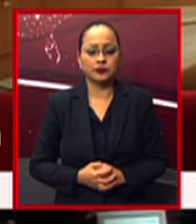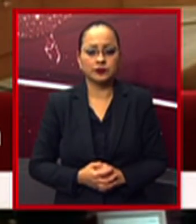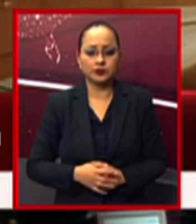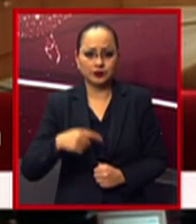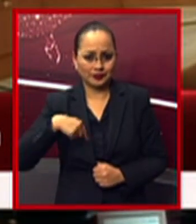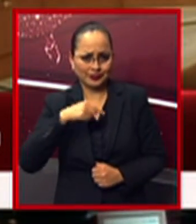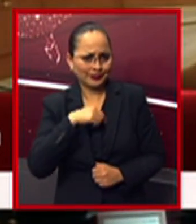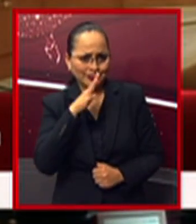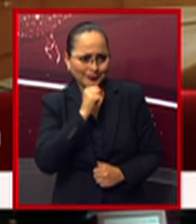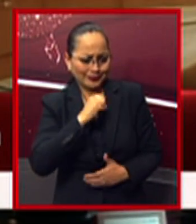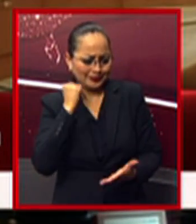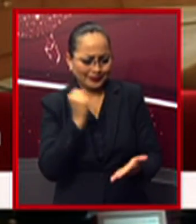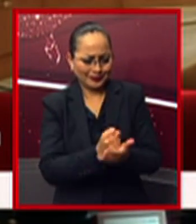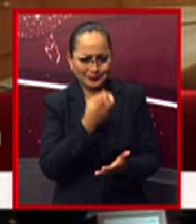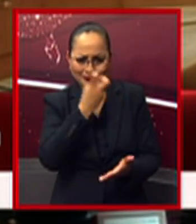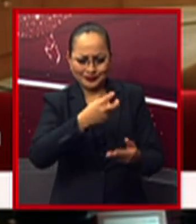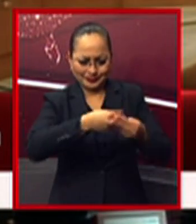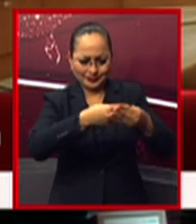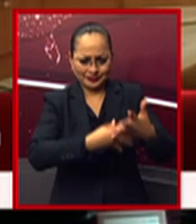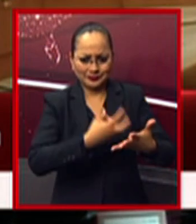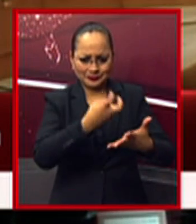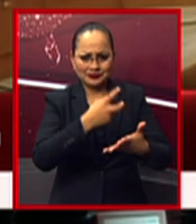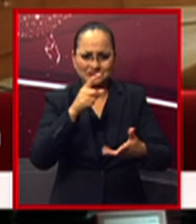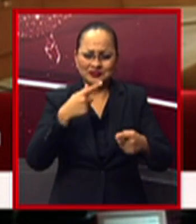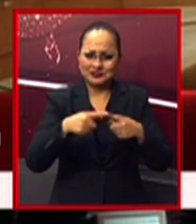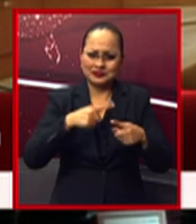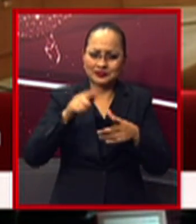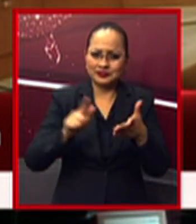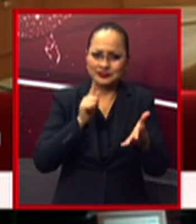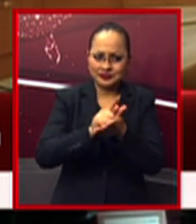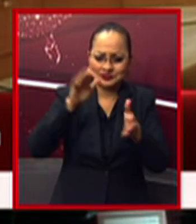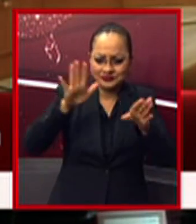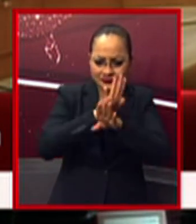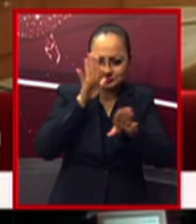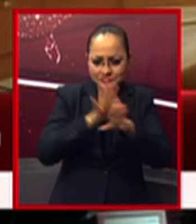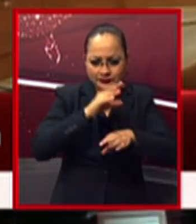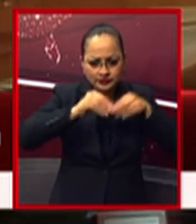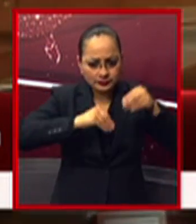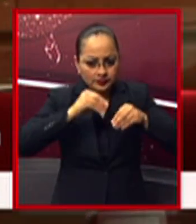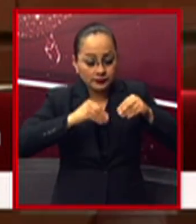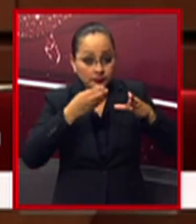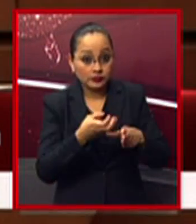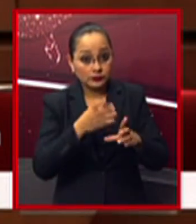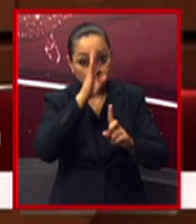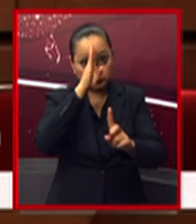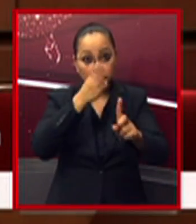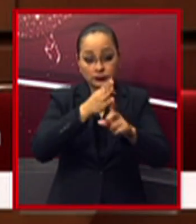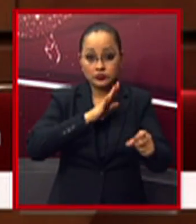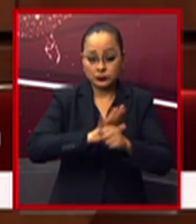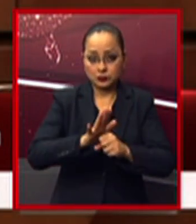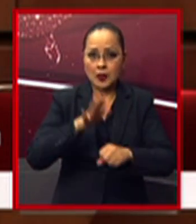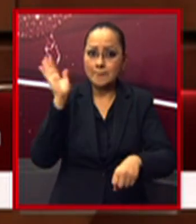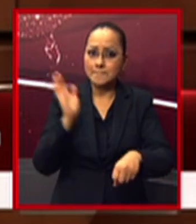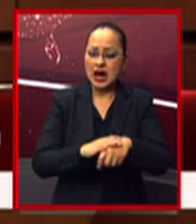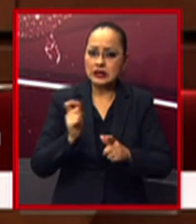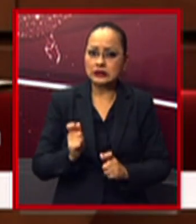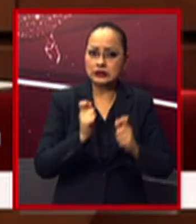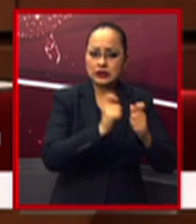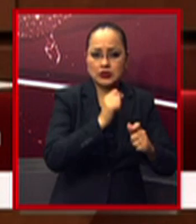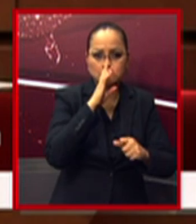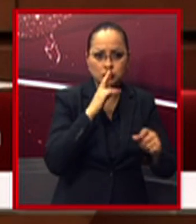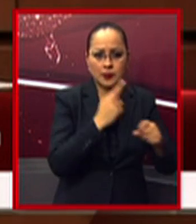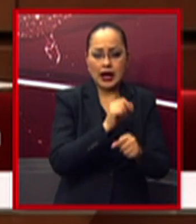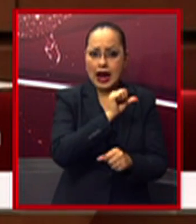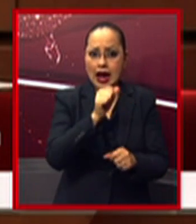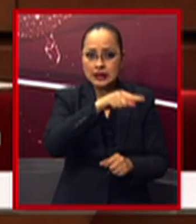No podemos aprobar un conjunto de reformas que solo pretenden dotar de más herramientas al